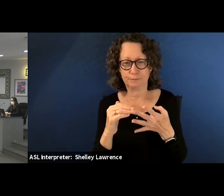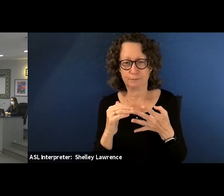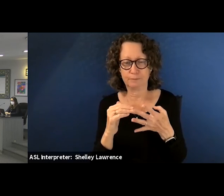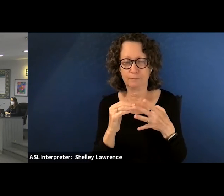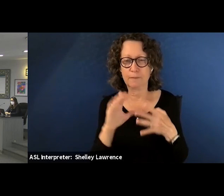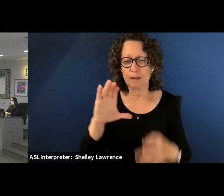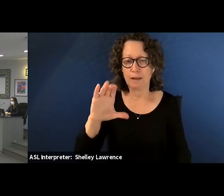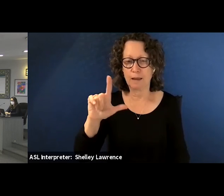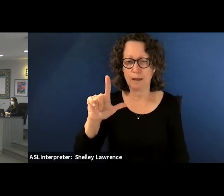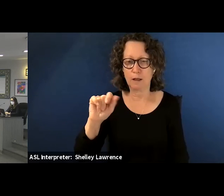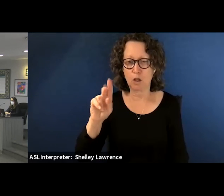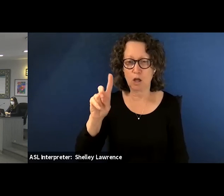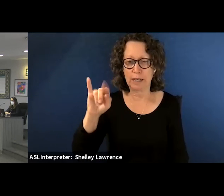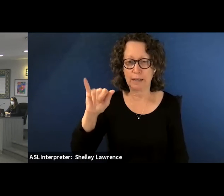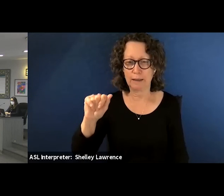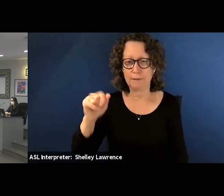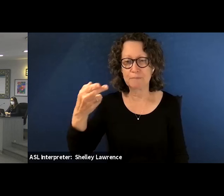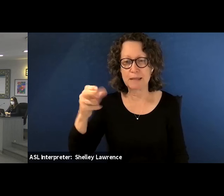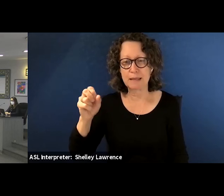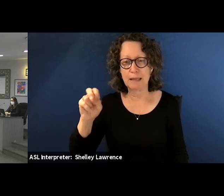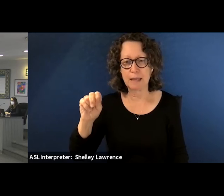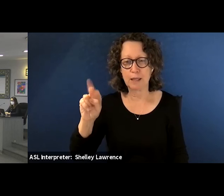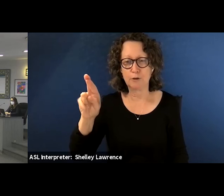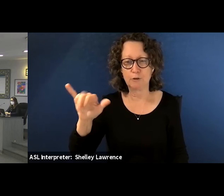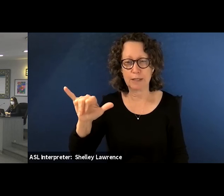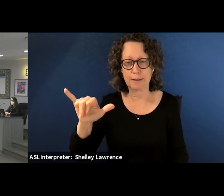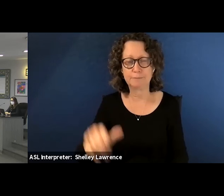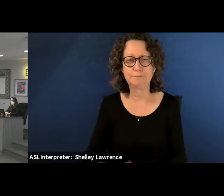La próxima persona es Claudia Henry.